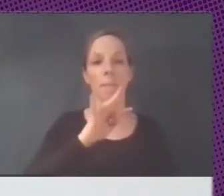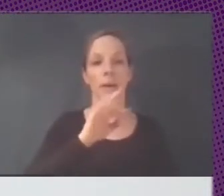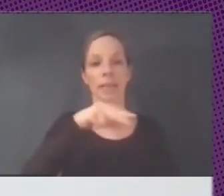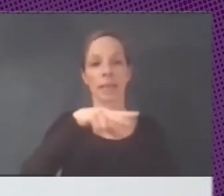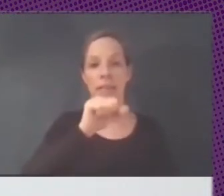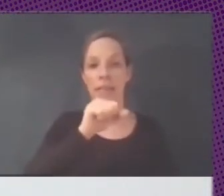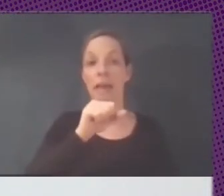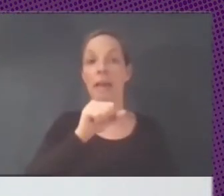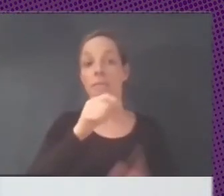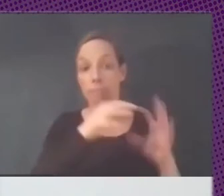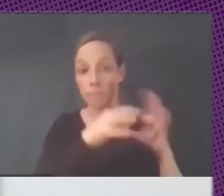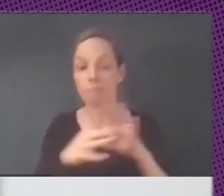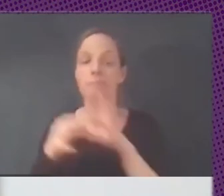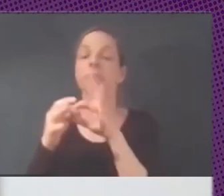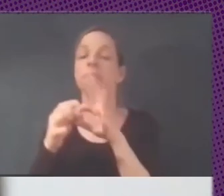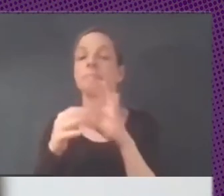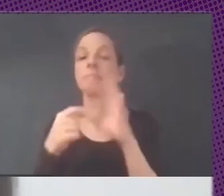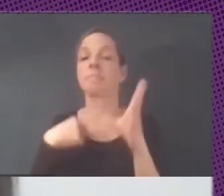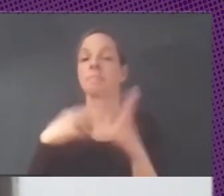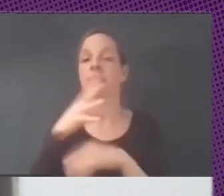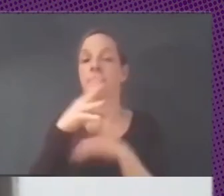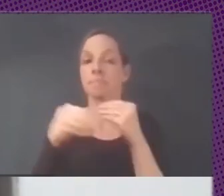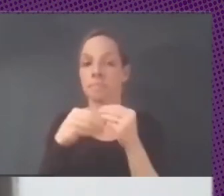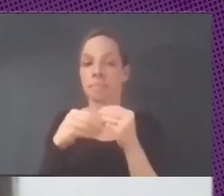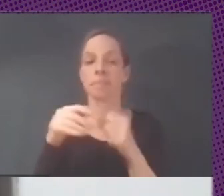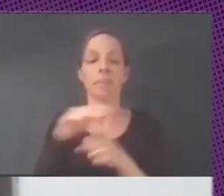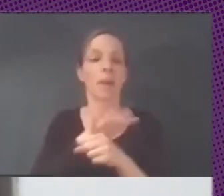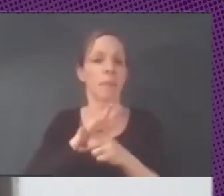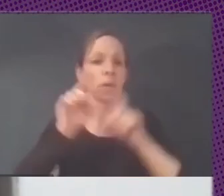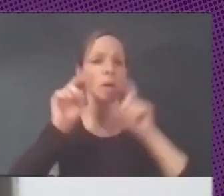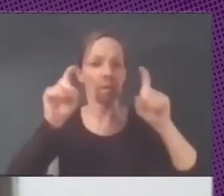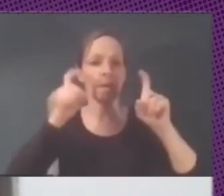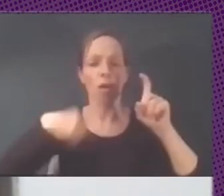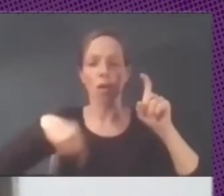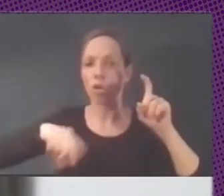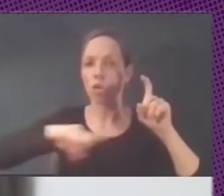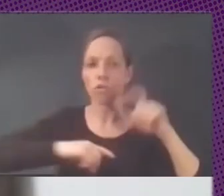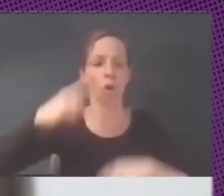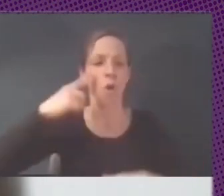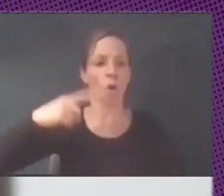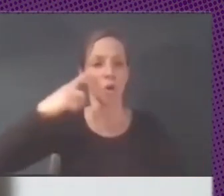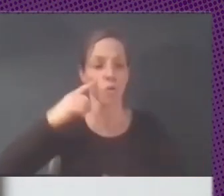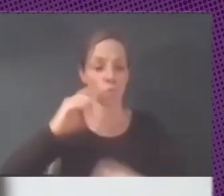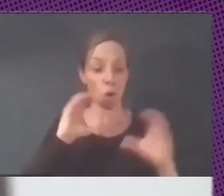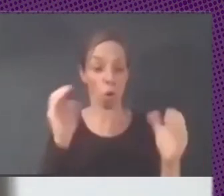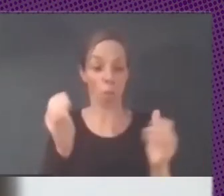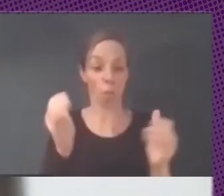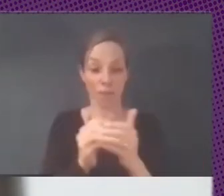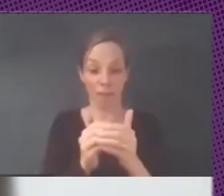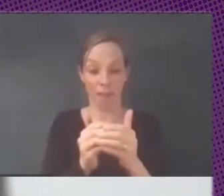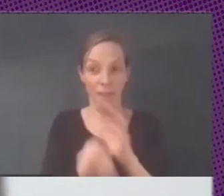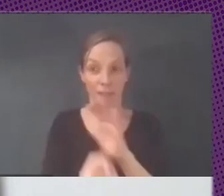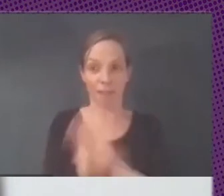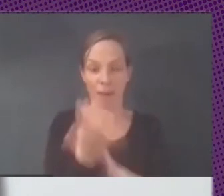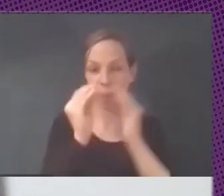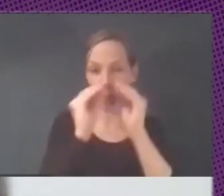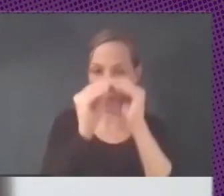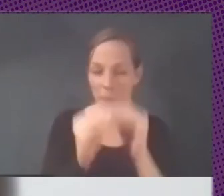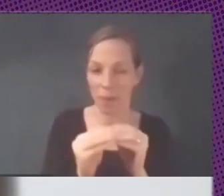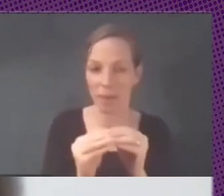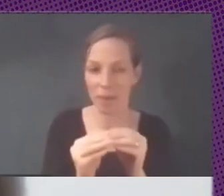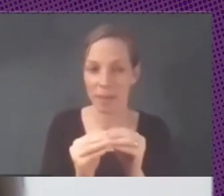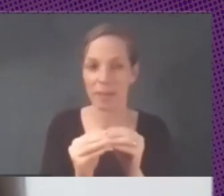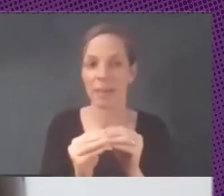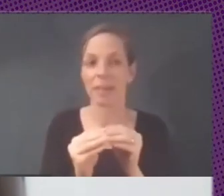educación tendemos a construir las cosas a partir de comunidades ¿no? o por lo menos nuestro abordaje es así